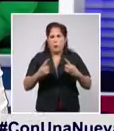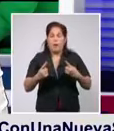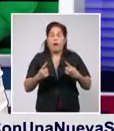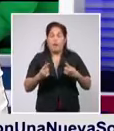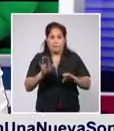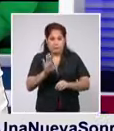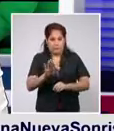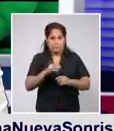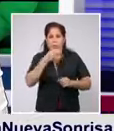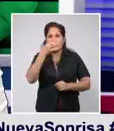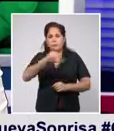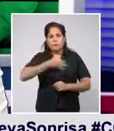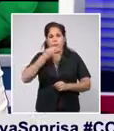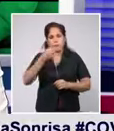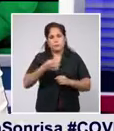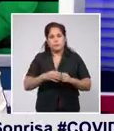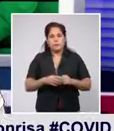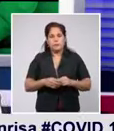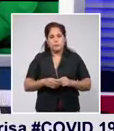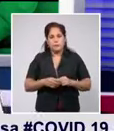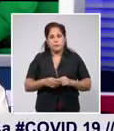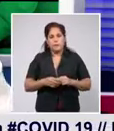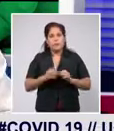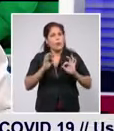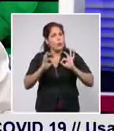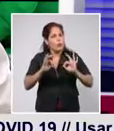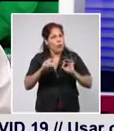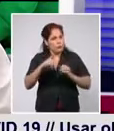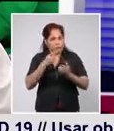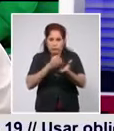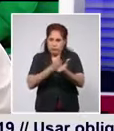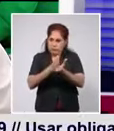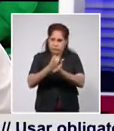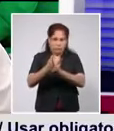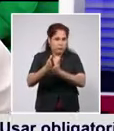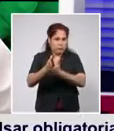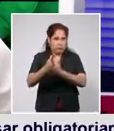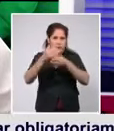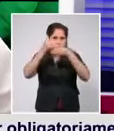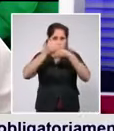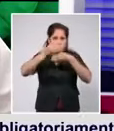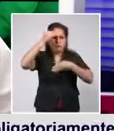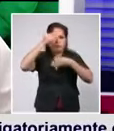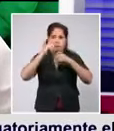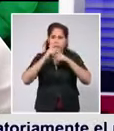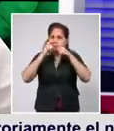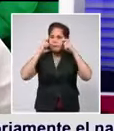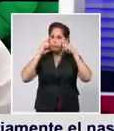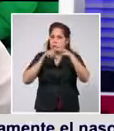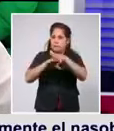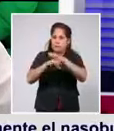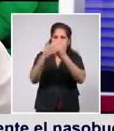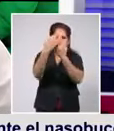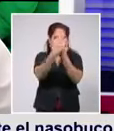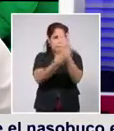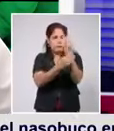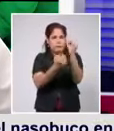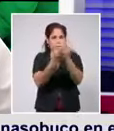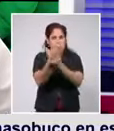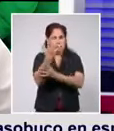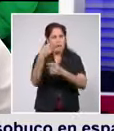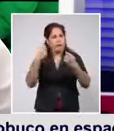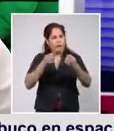Mira, la protección tiene que seguir igual. Las medidas de bioseguridad,